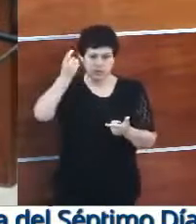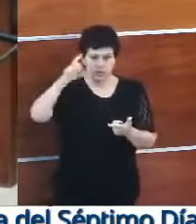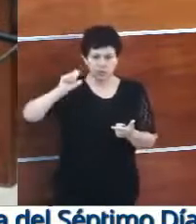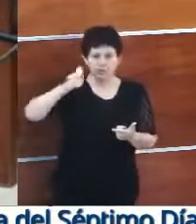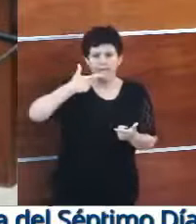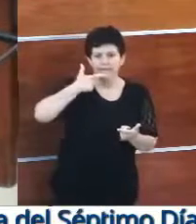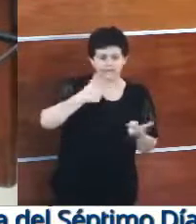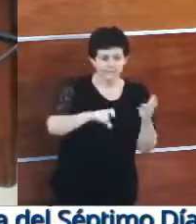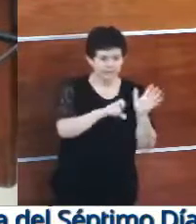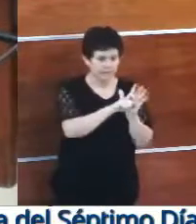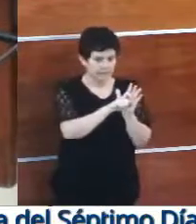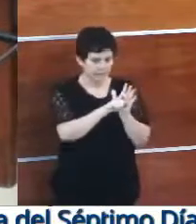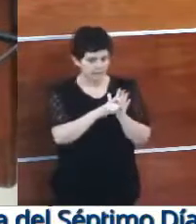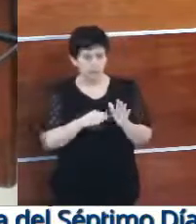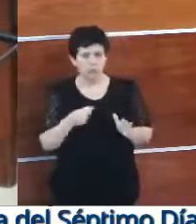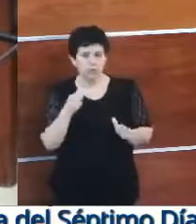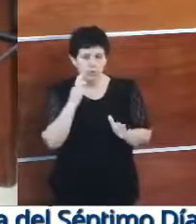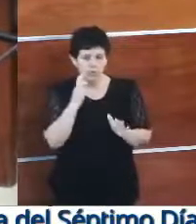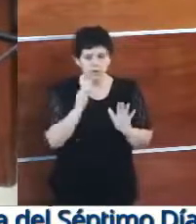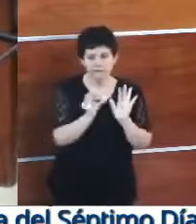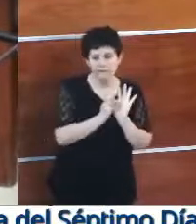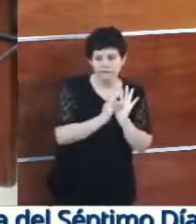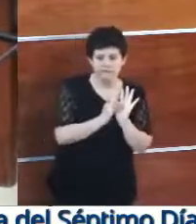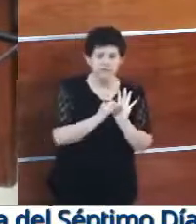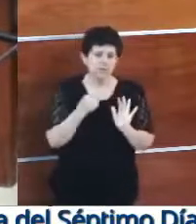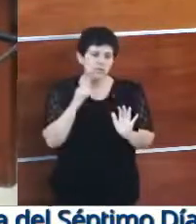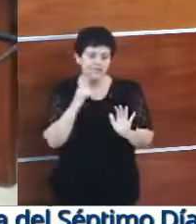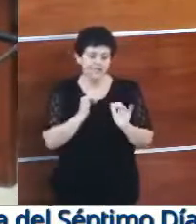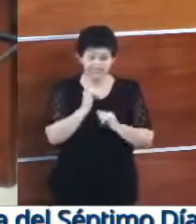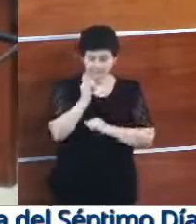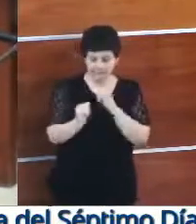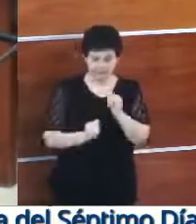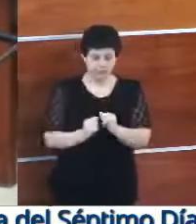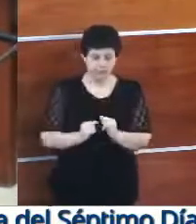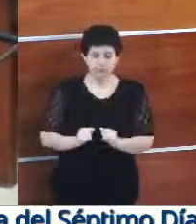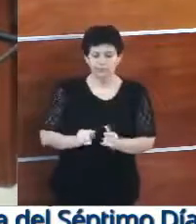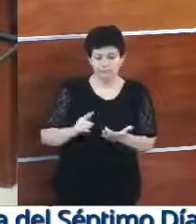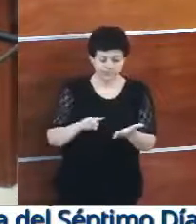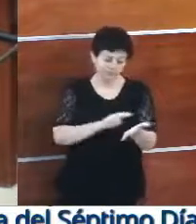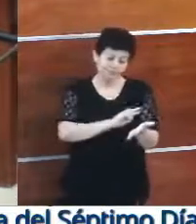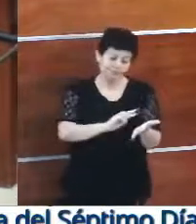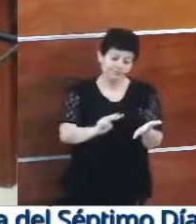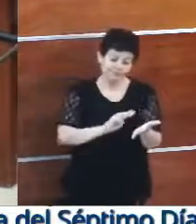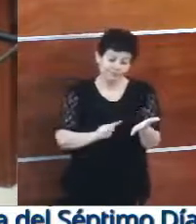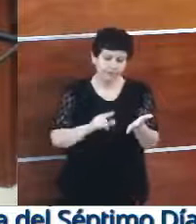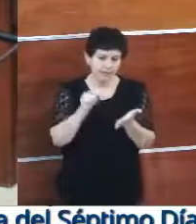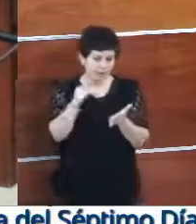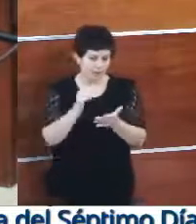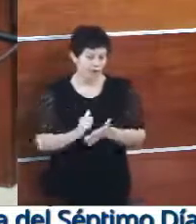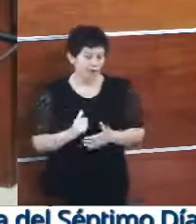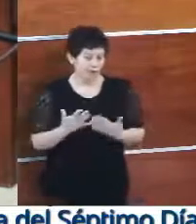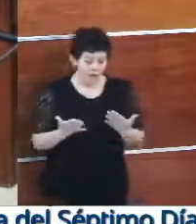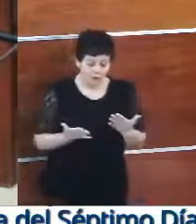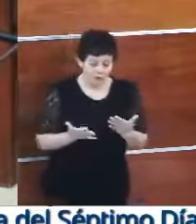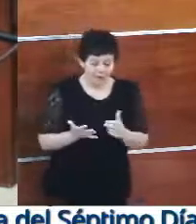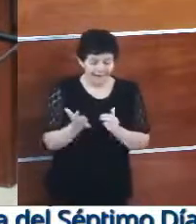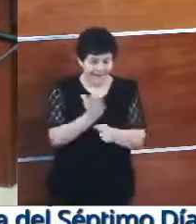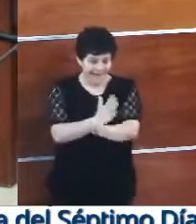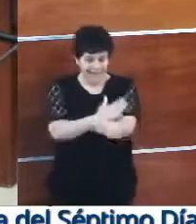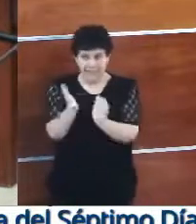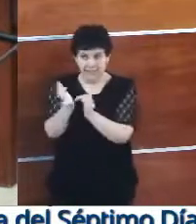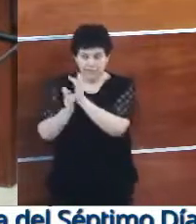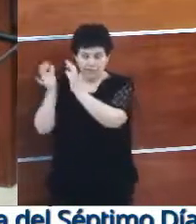19, verso 13. Fíjense que el texto dice, negociad entre tanto que regreso.